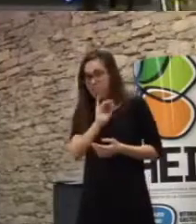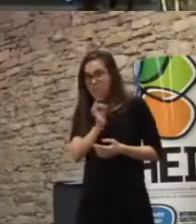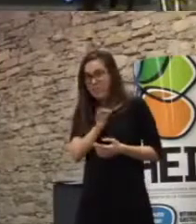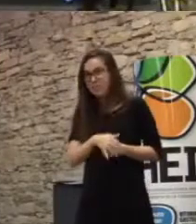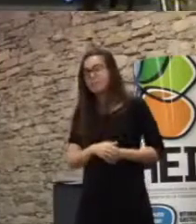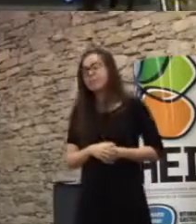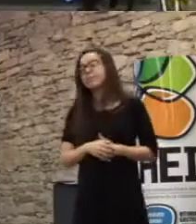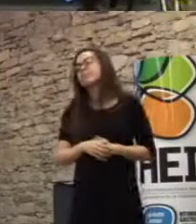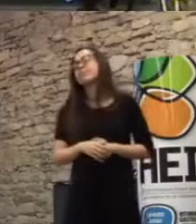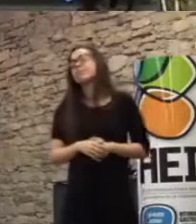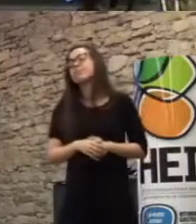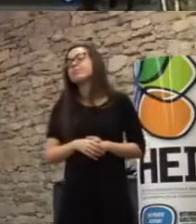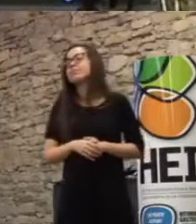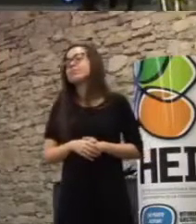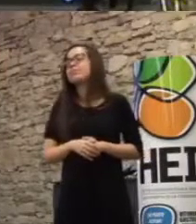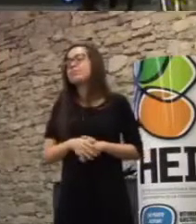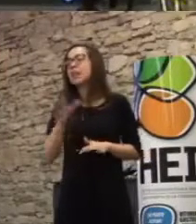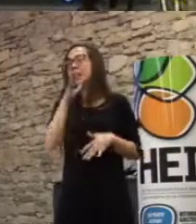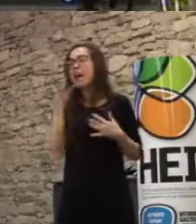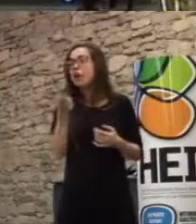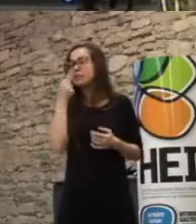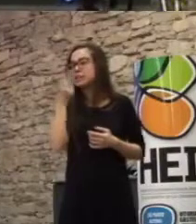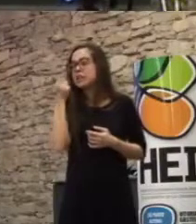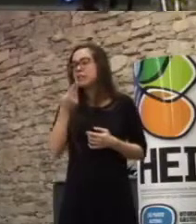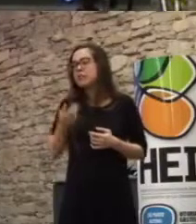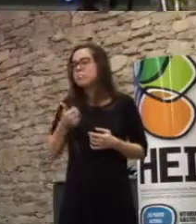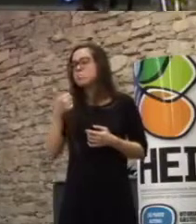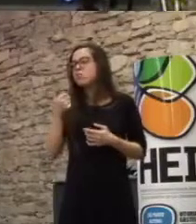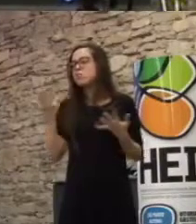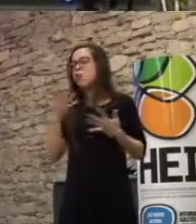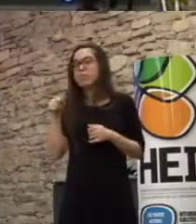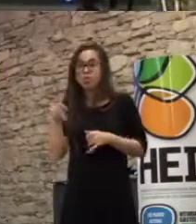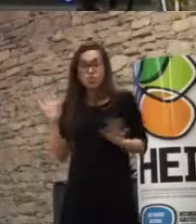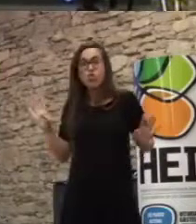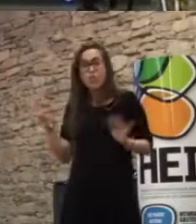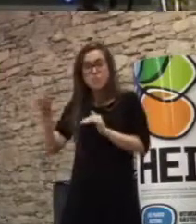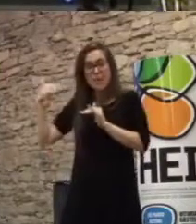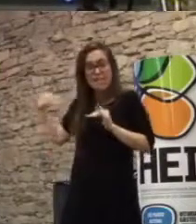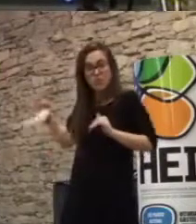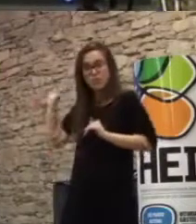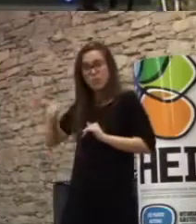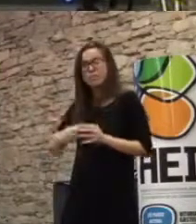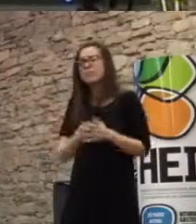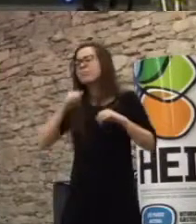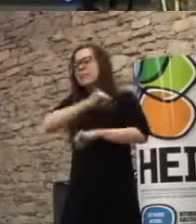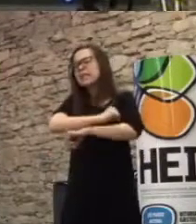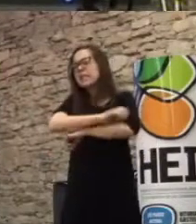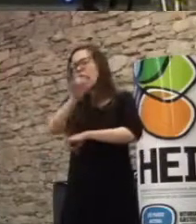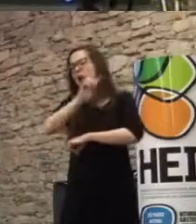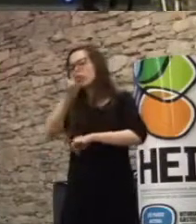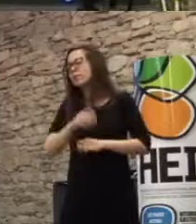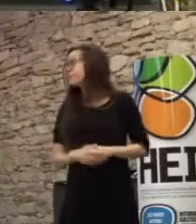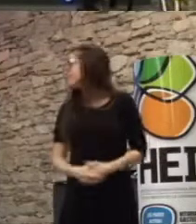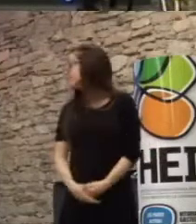y en las otras rápidas en las más interesantes porque en esto tampoco podemos trabajar también pertenece al pasado la otra ventana es la ventana en la cual